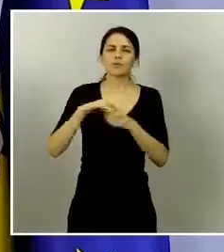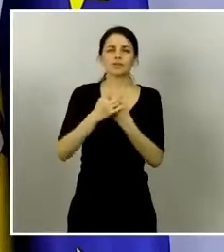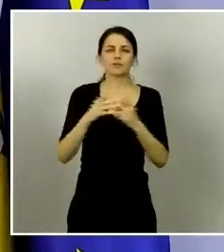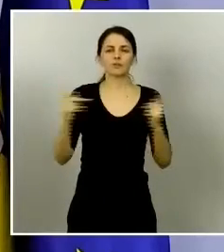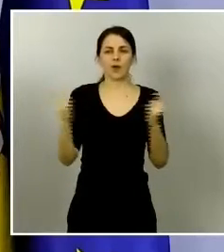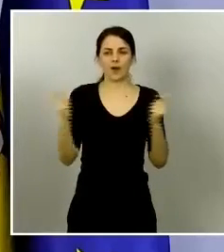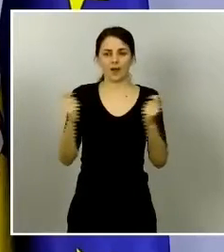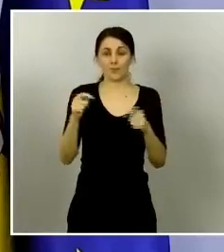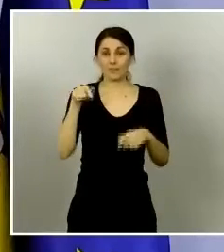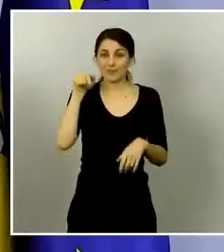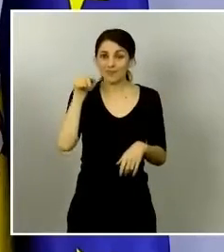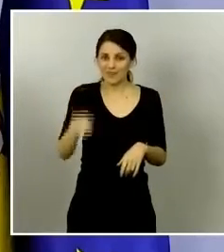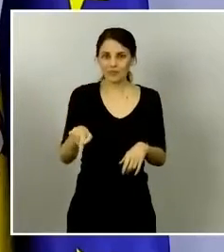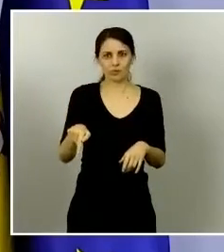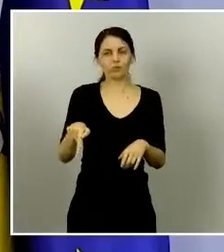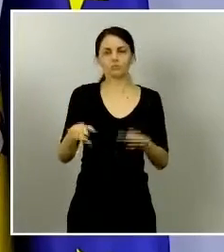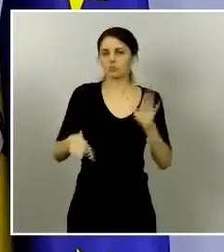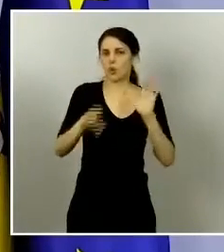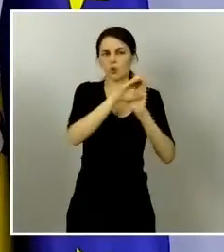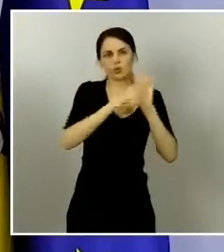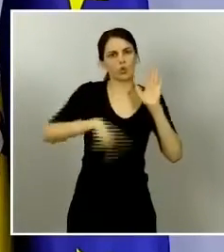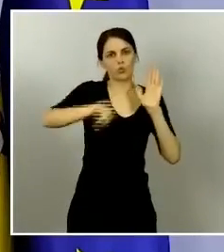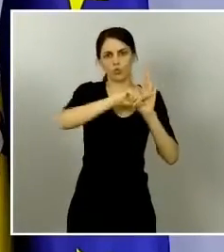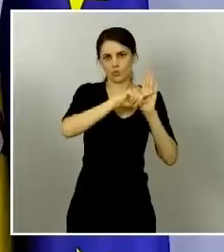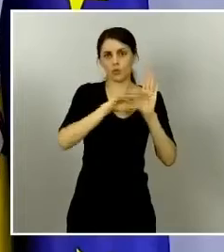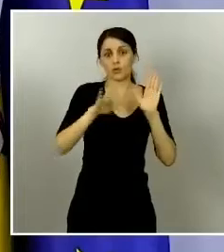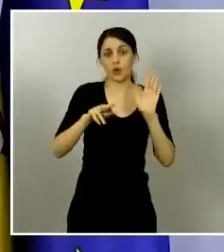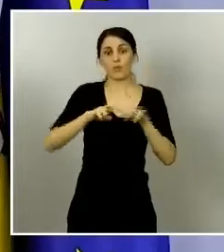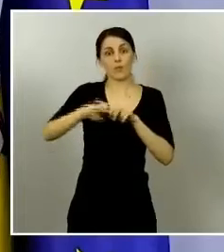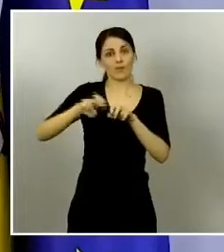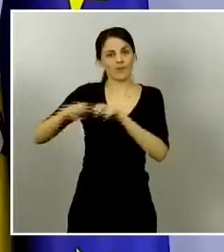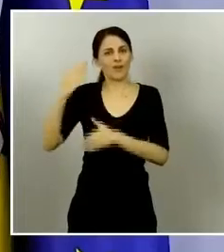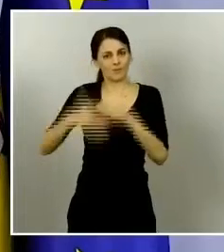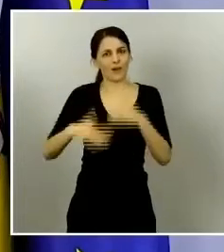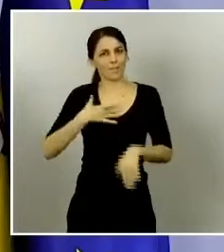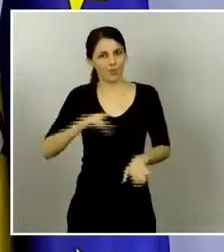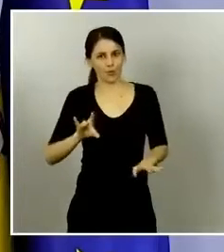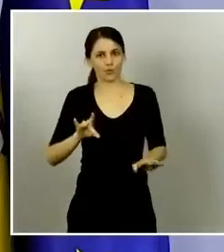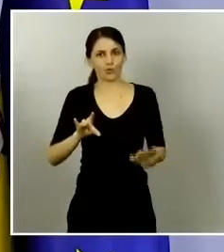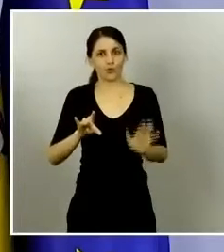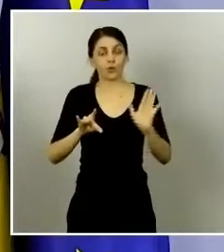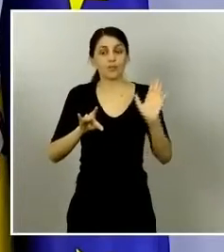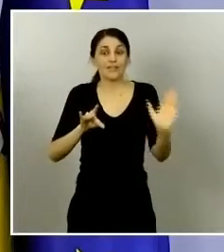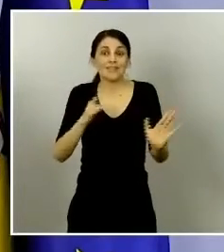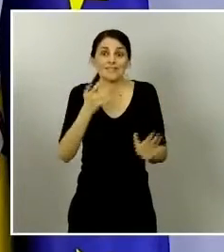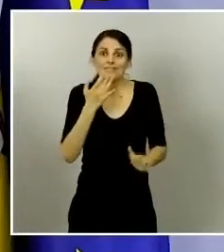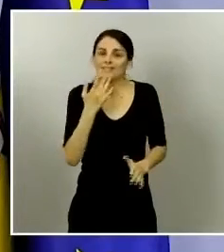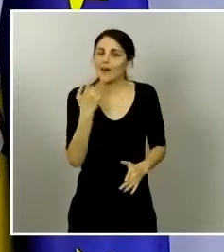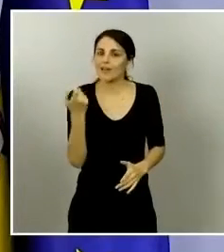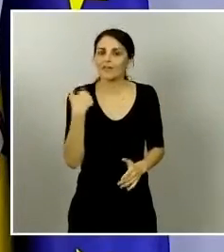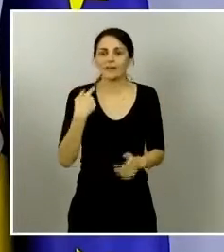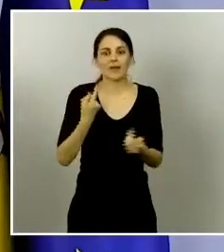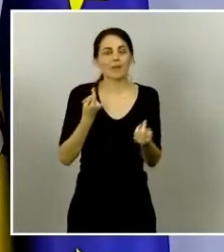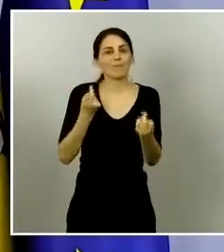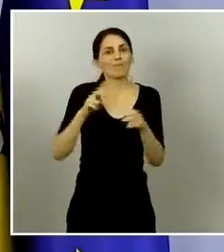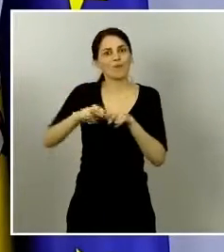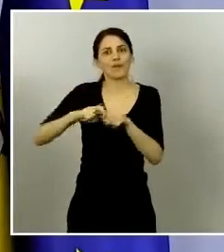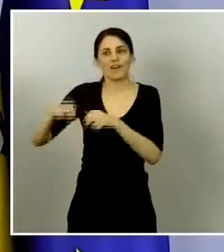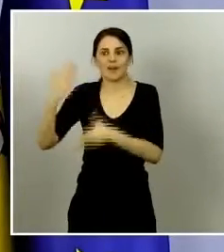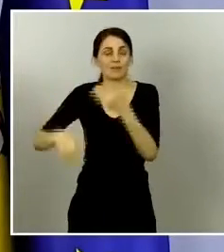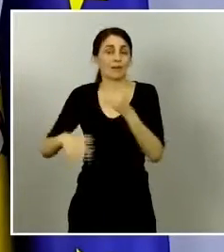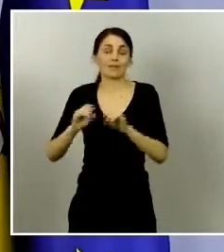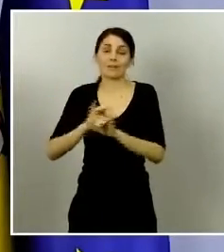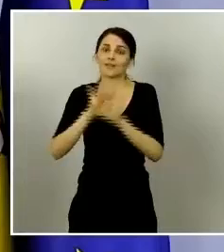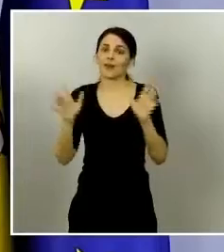al estado de alarma, es el instrumento, hemos dicho siempre lo mismo, constitucional, que permite limitar la movilidad y, por tanto, en la medida en que